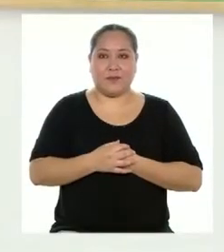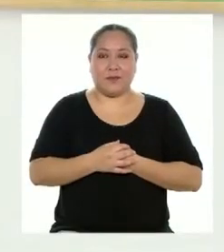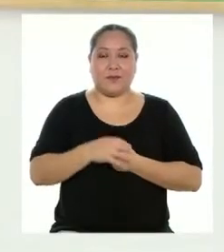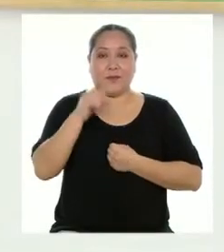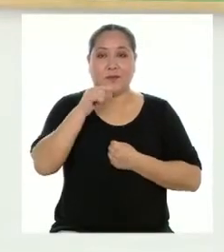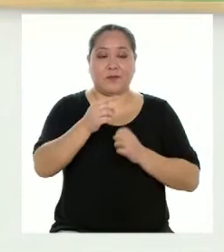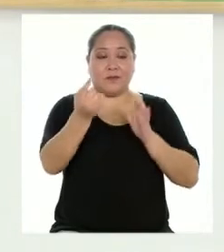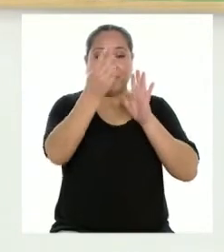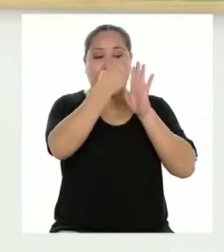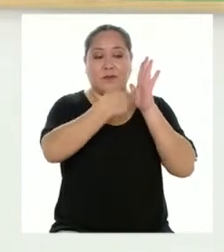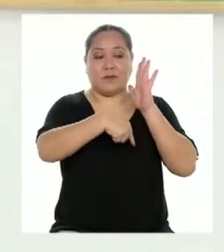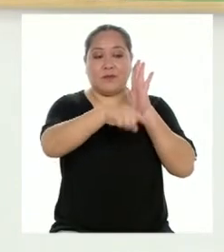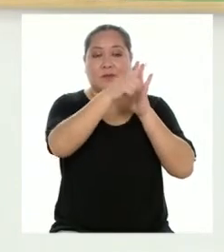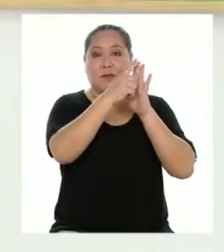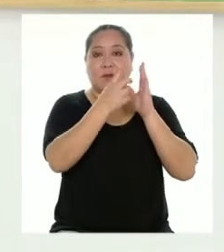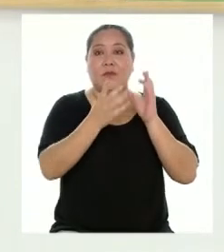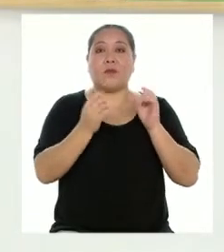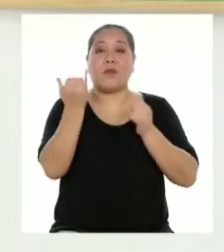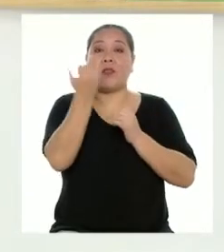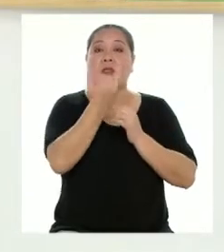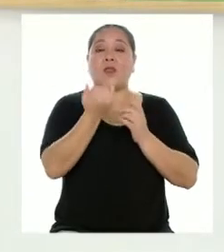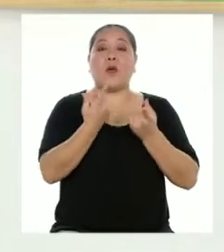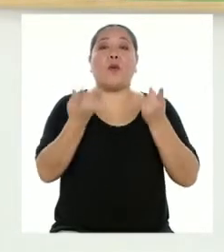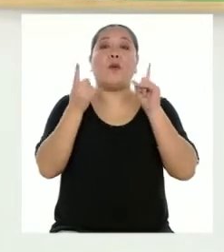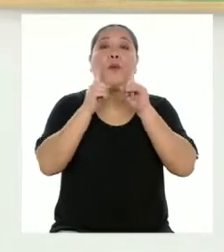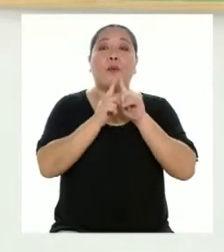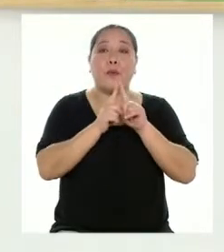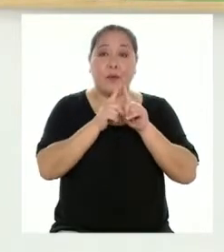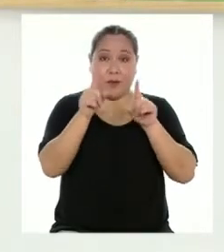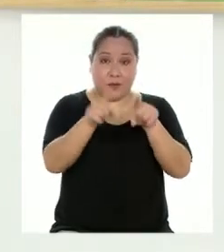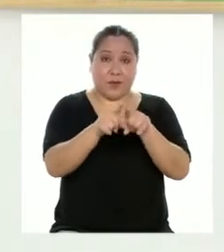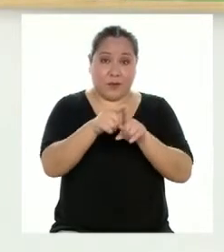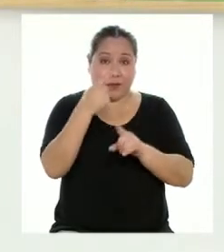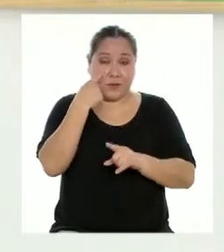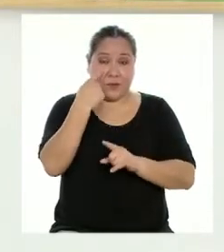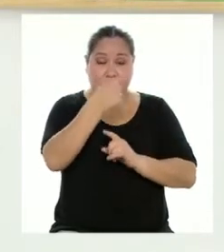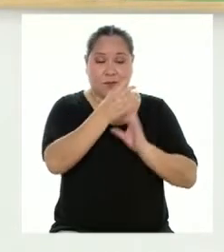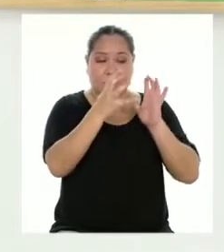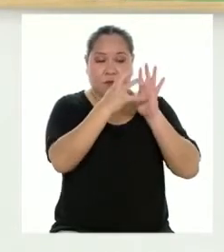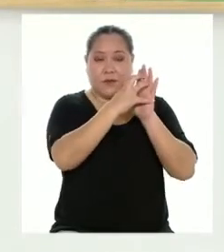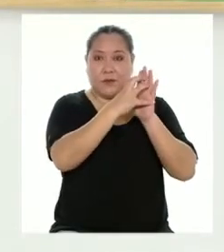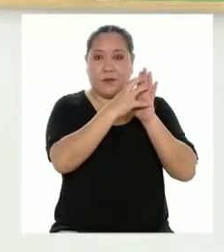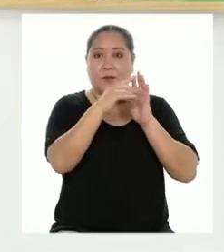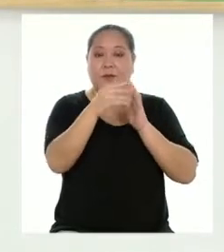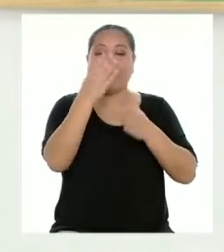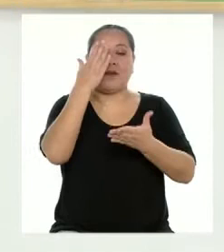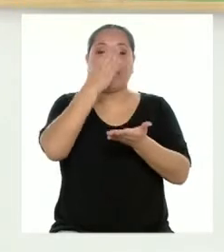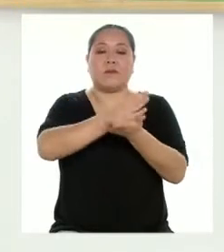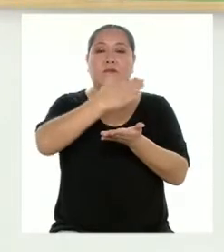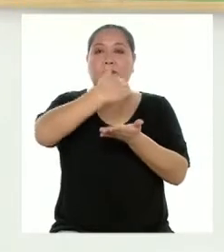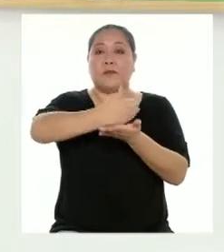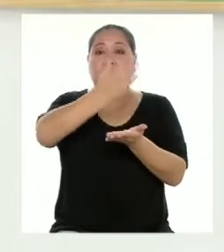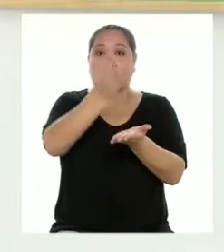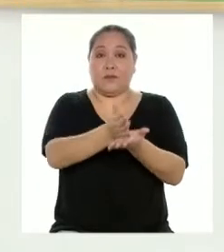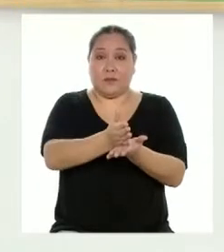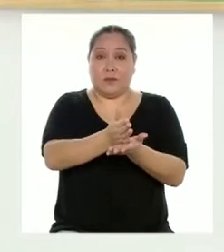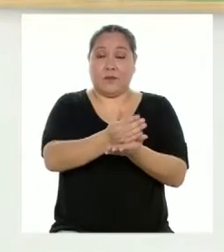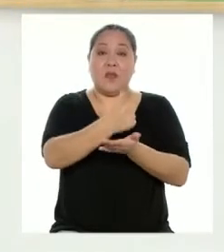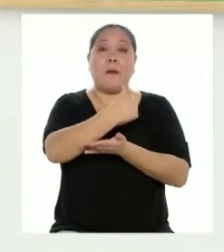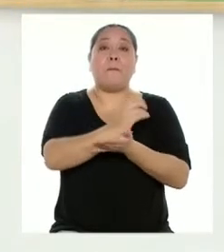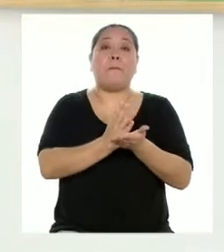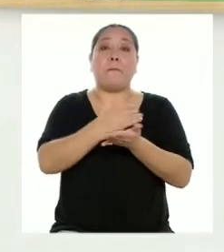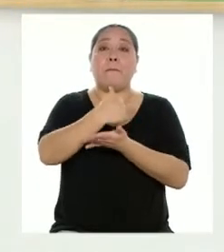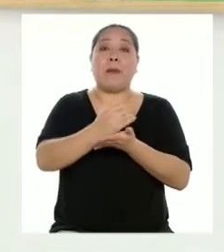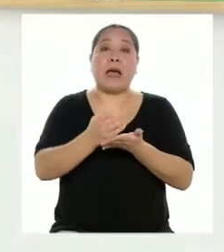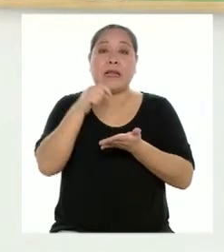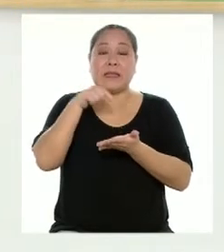sectores circulares o gráfico circular o gráfico de torta, como también se le conoce, consiste en dividir un círculo en sectores, cuyas